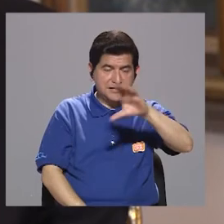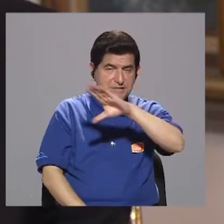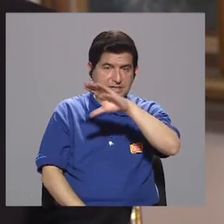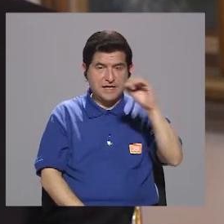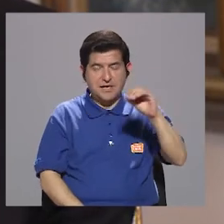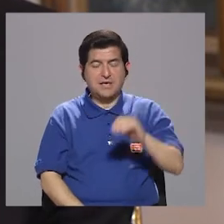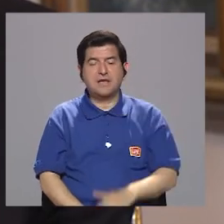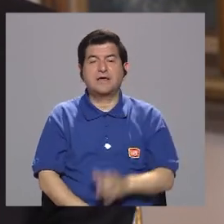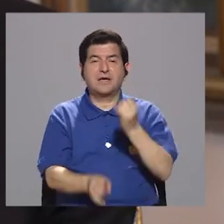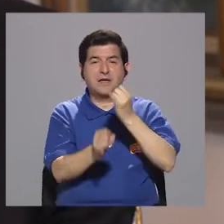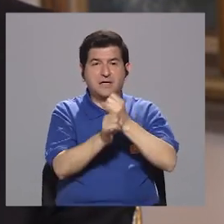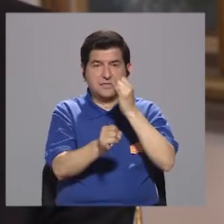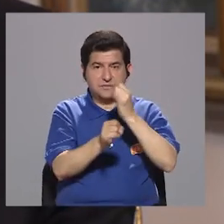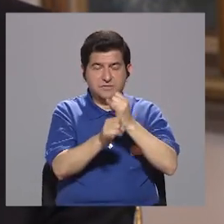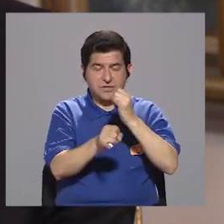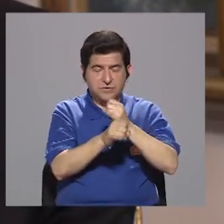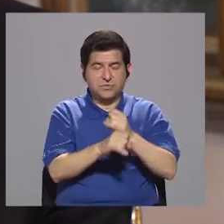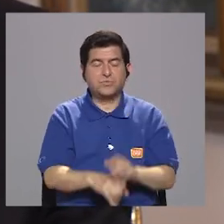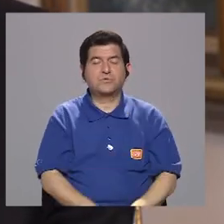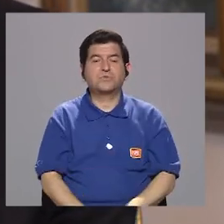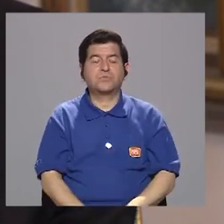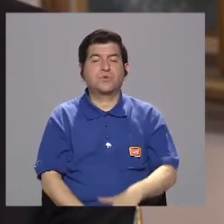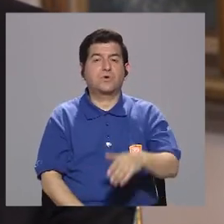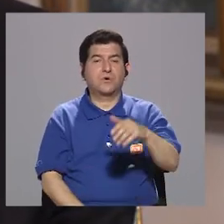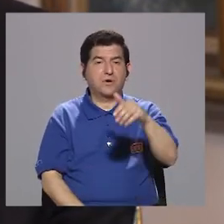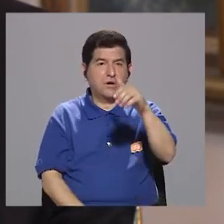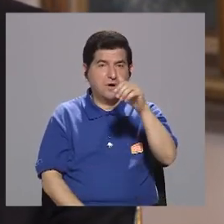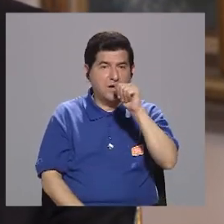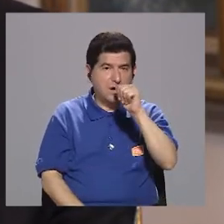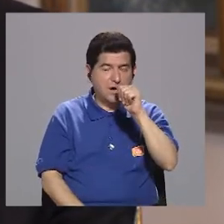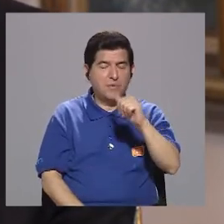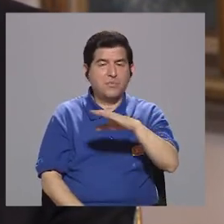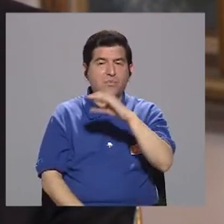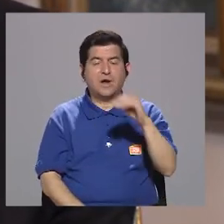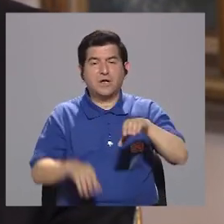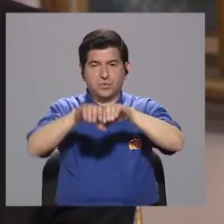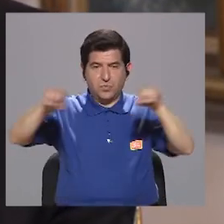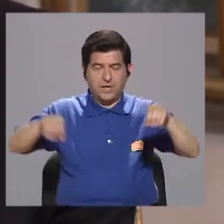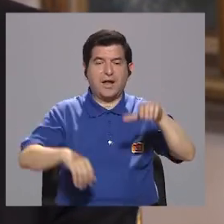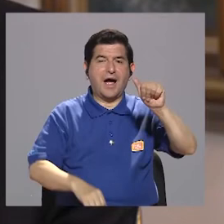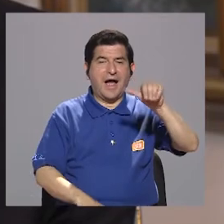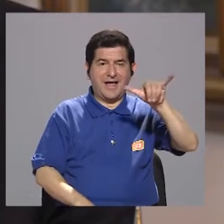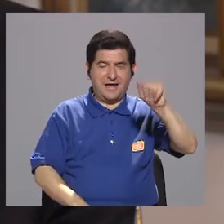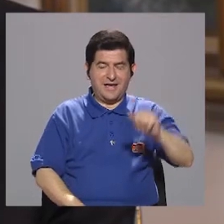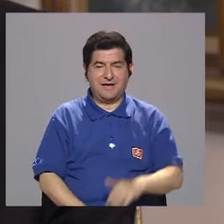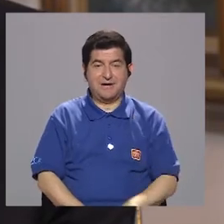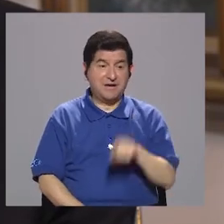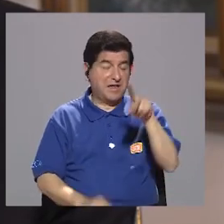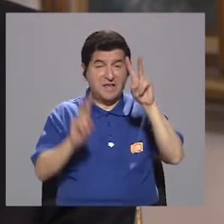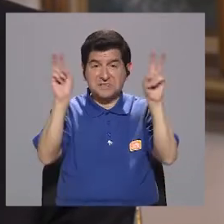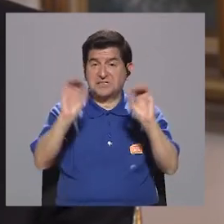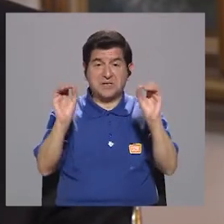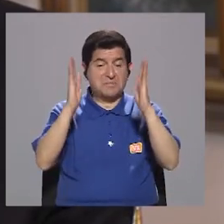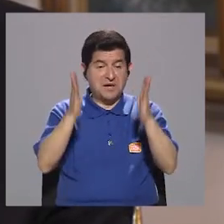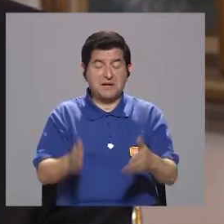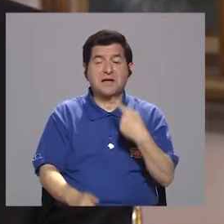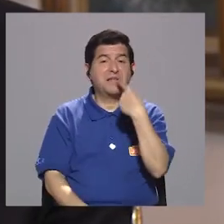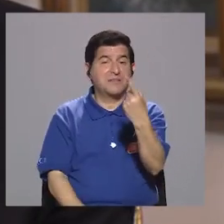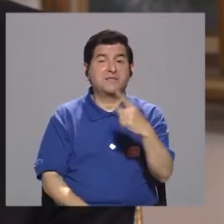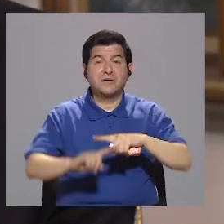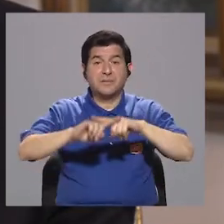se basa el Instituto de Acueductos y Alcantarillado. Nadie toca ese tema,